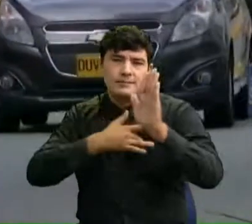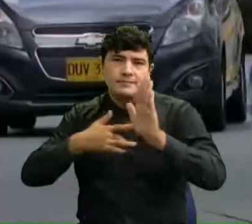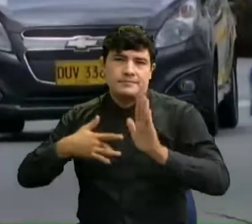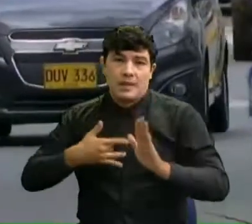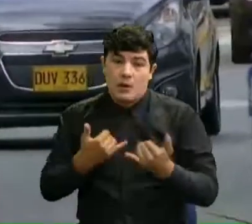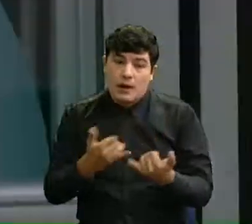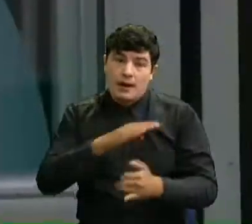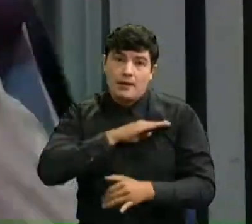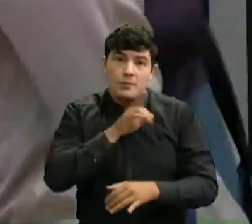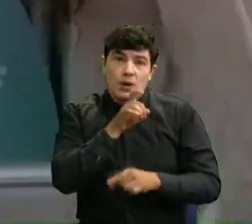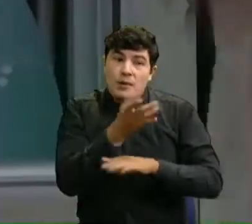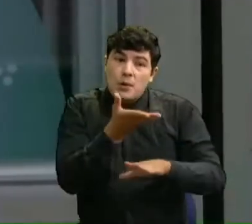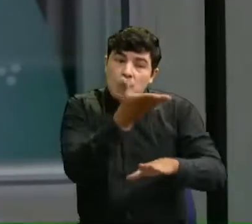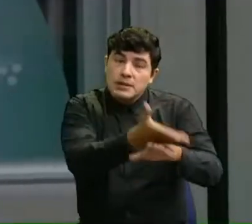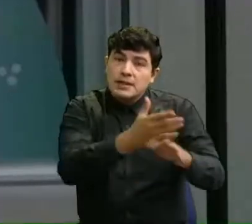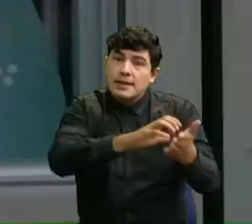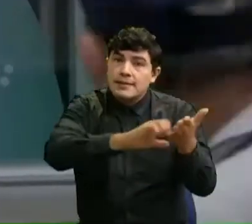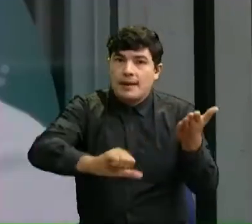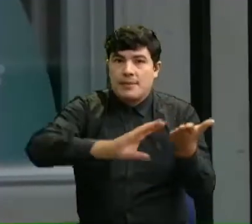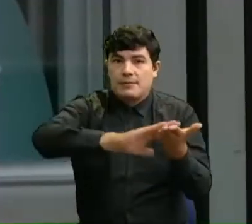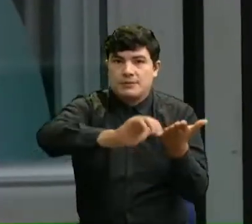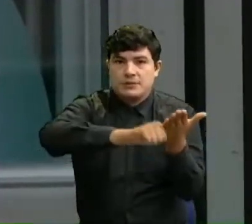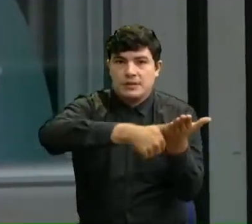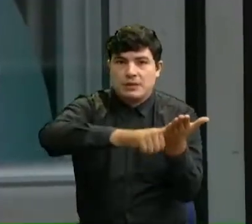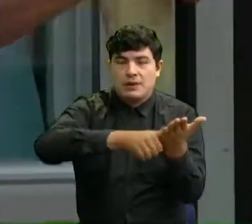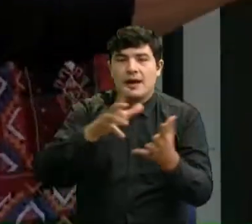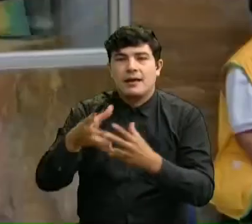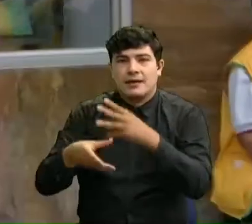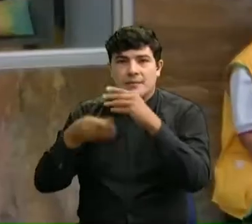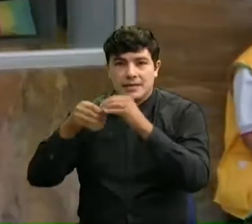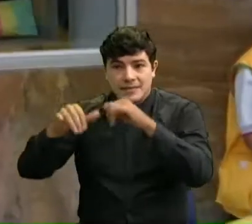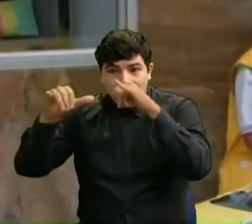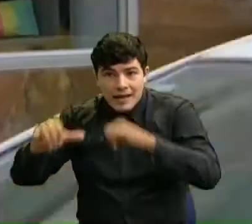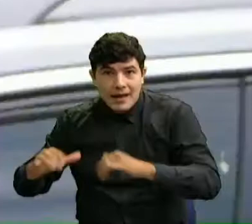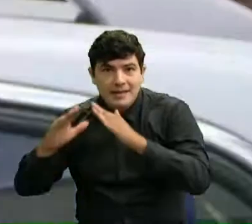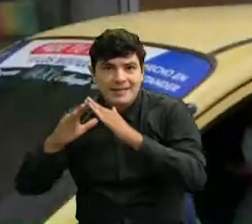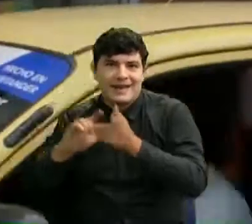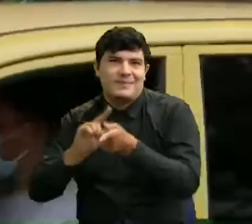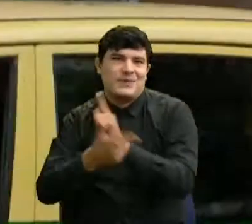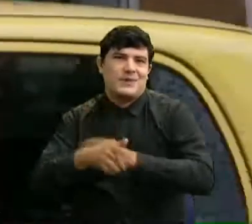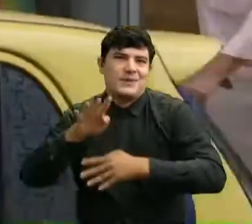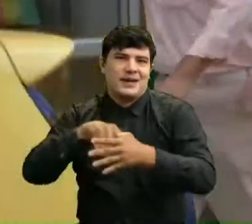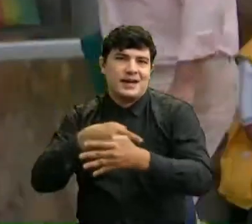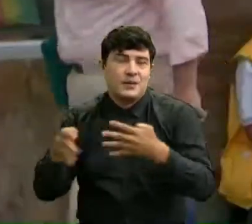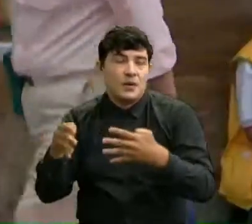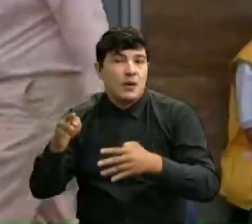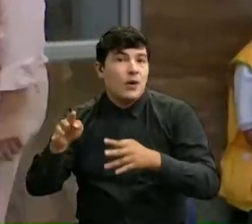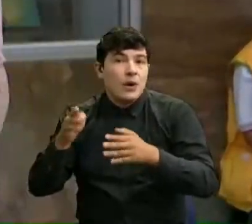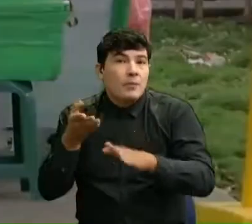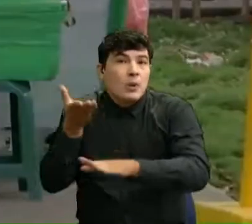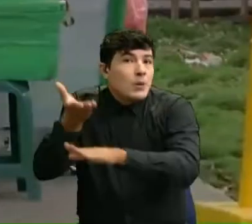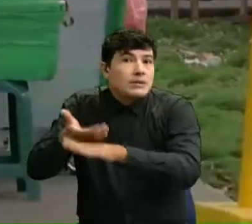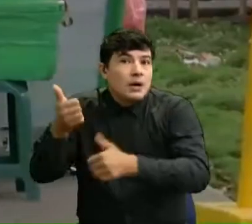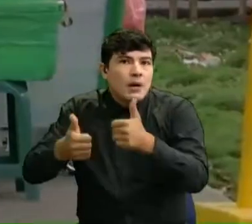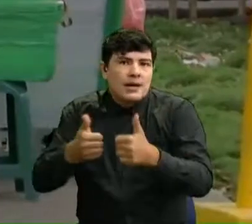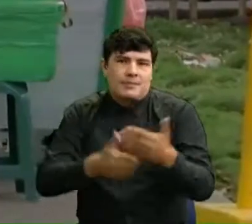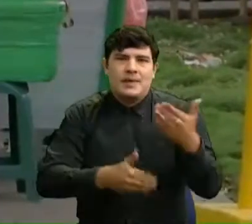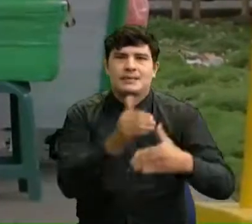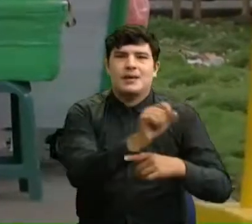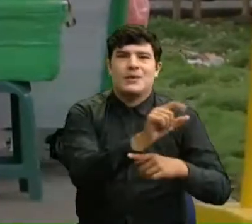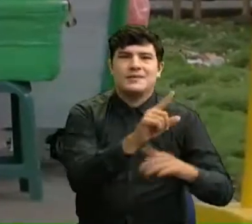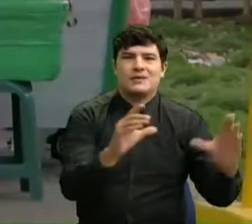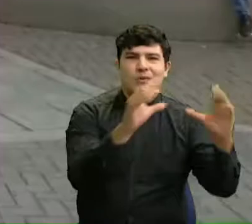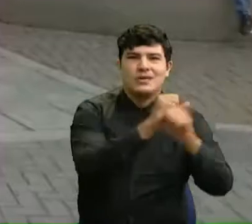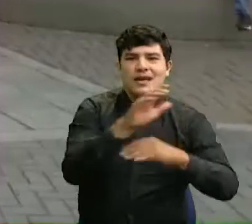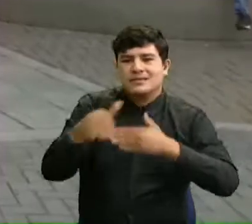el pico y cédula, además de modificar el toque de queda. Así, este iniciará a las 11 de la noche y se